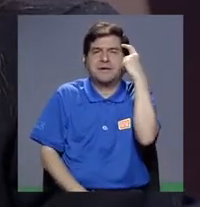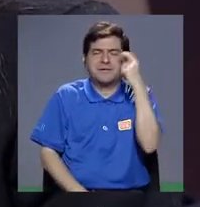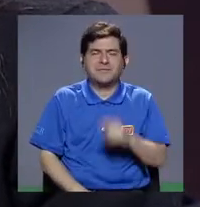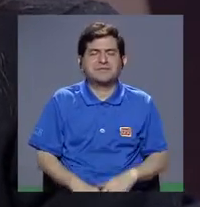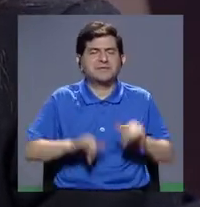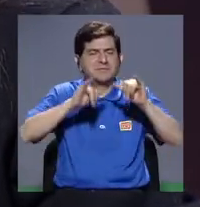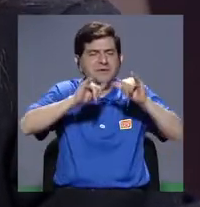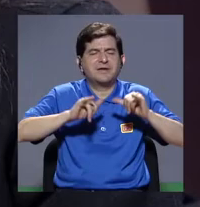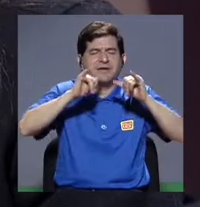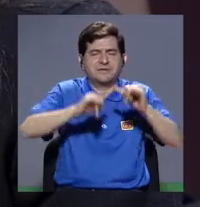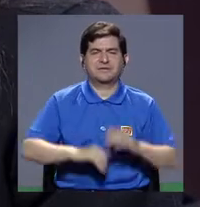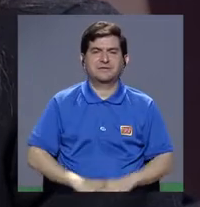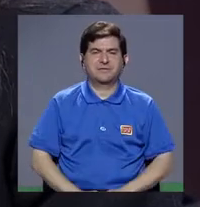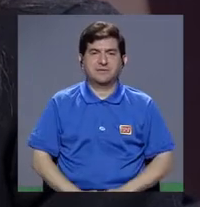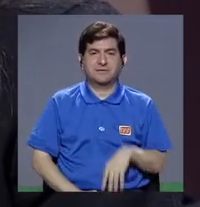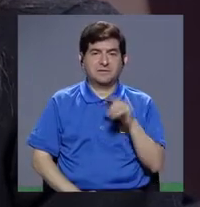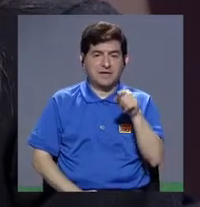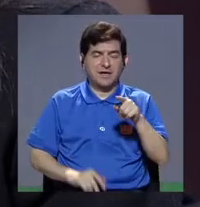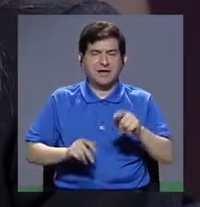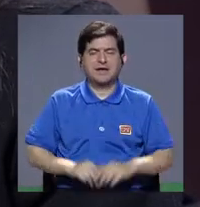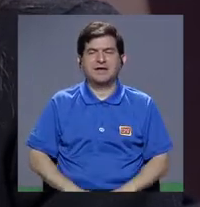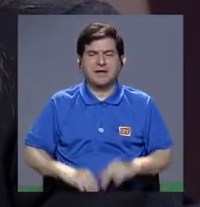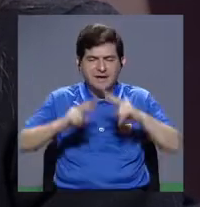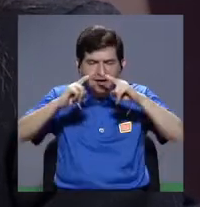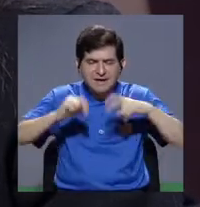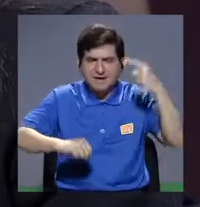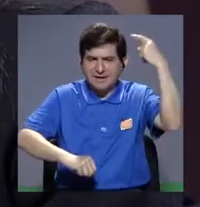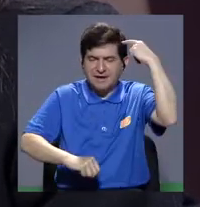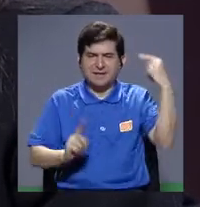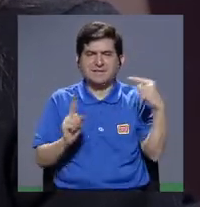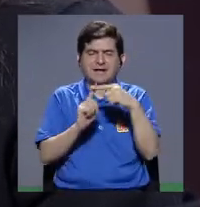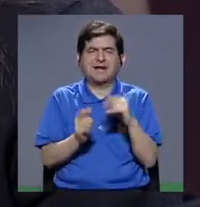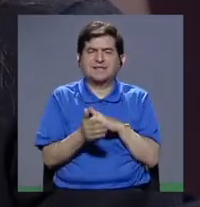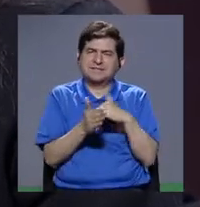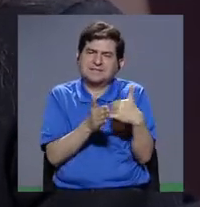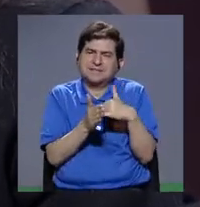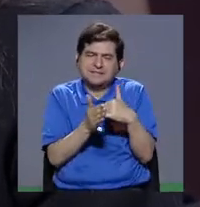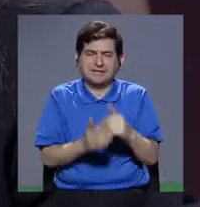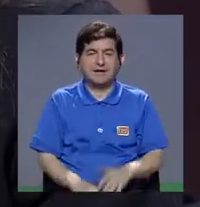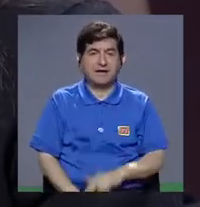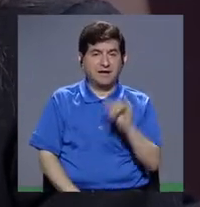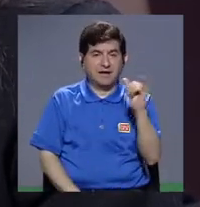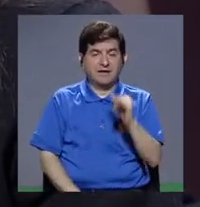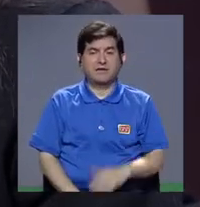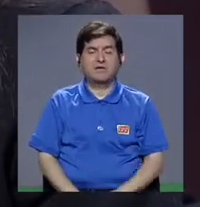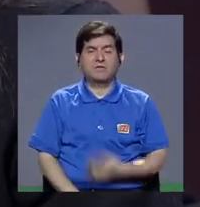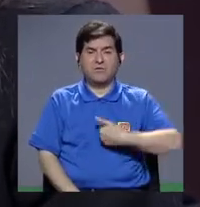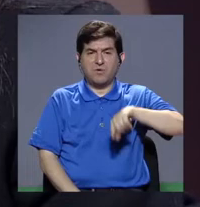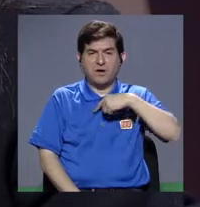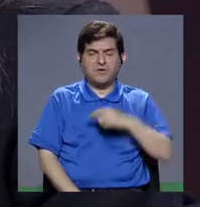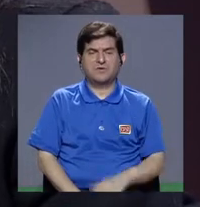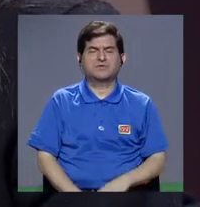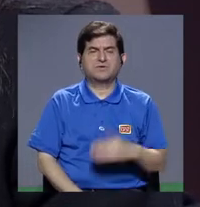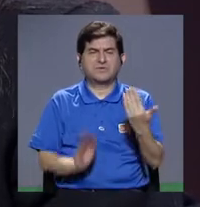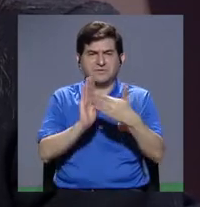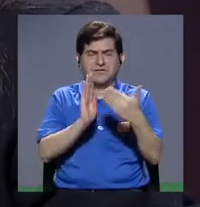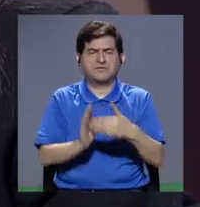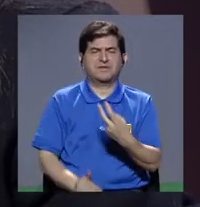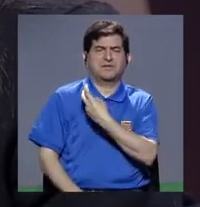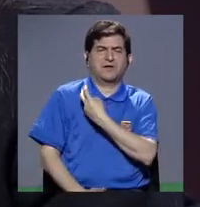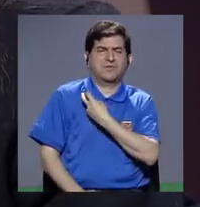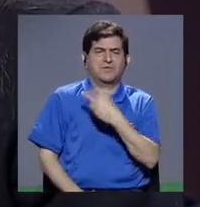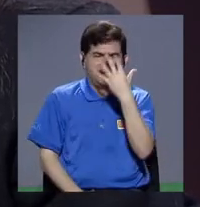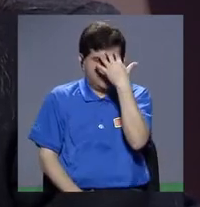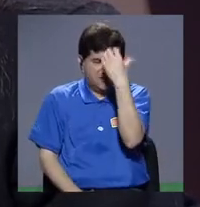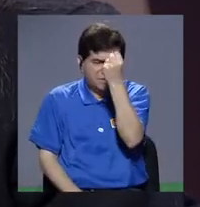rumiantes los que amasan el cerebro hasta hacerlo débil así nos vamos comiendo los huesos la memoria